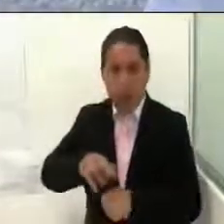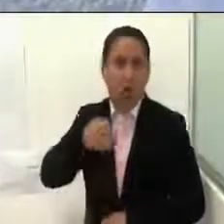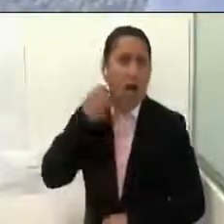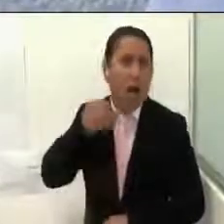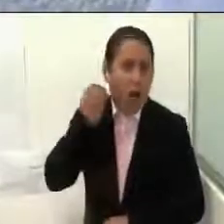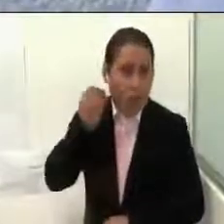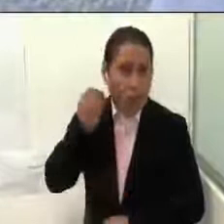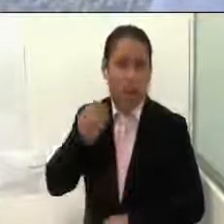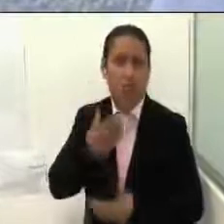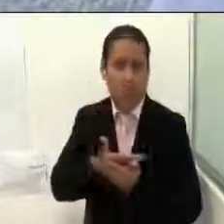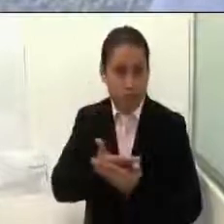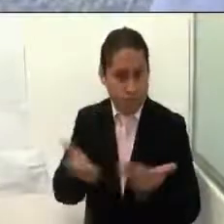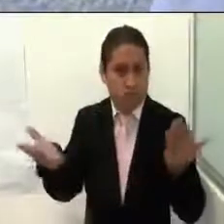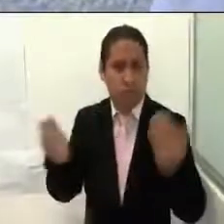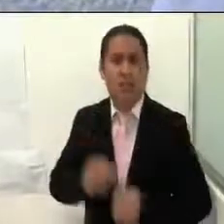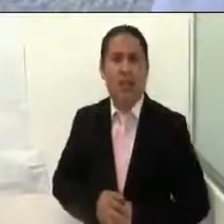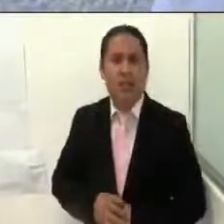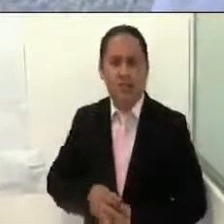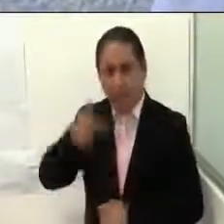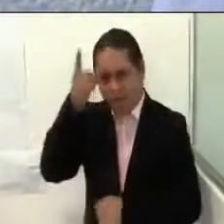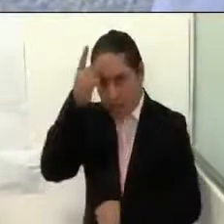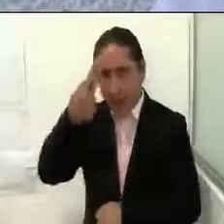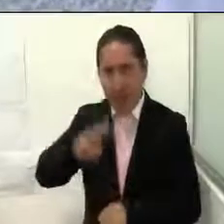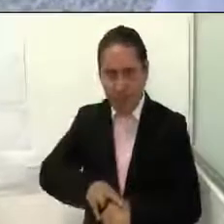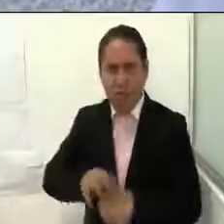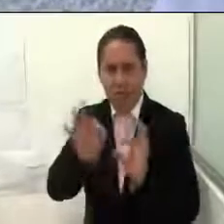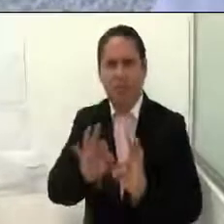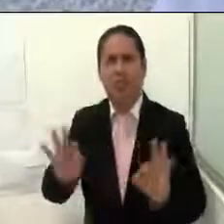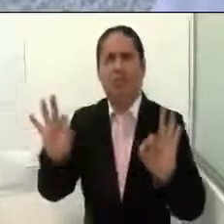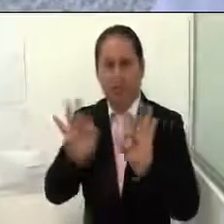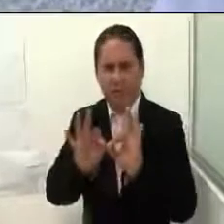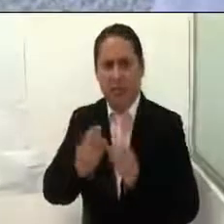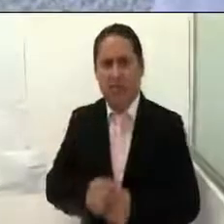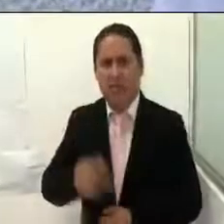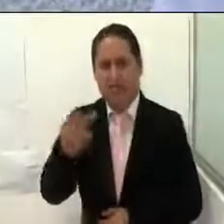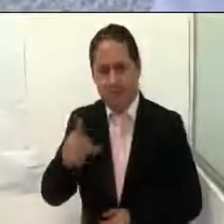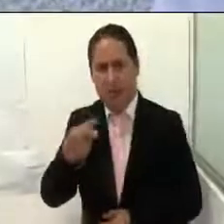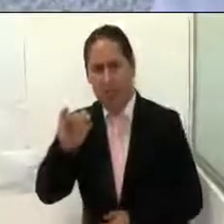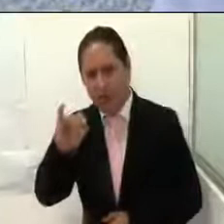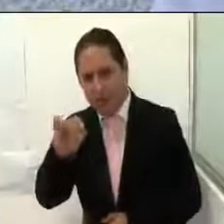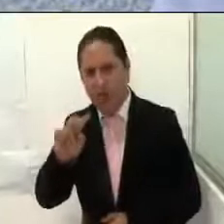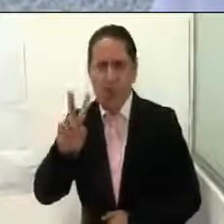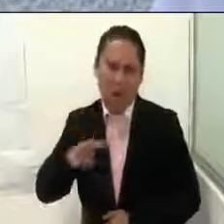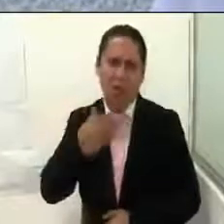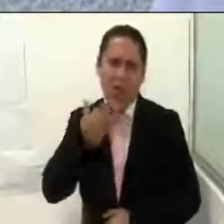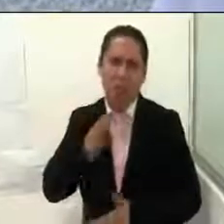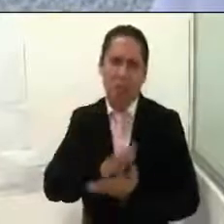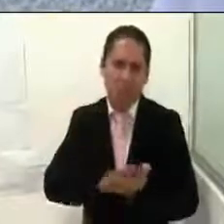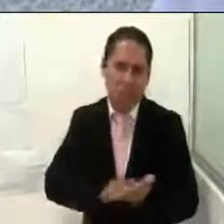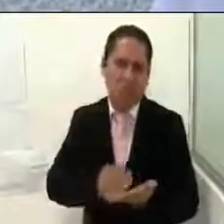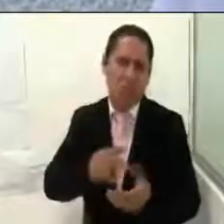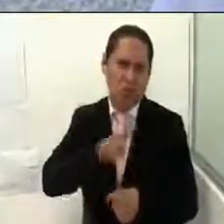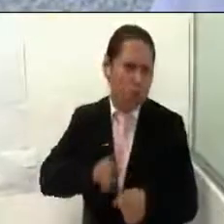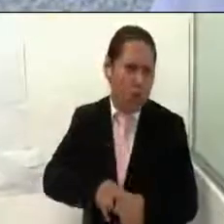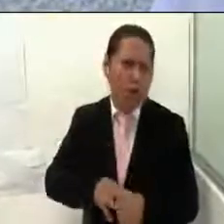de las direcciones todas son muy importantes pero es una de las direcciones muy nobles como ya bien lo decía el